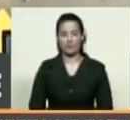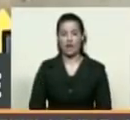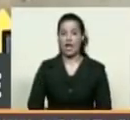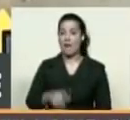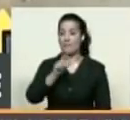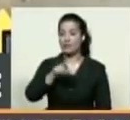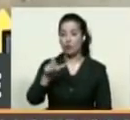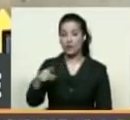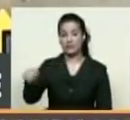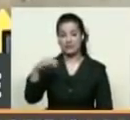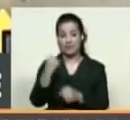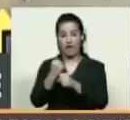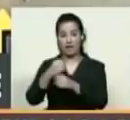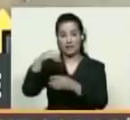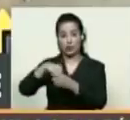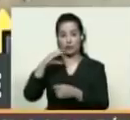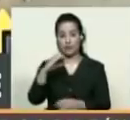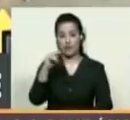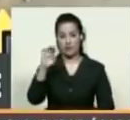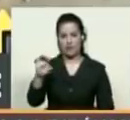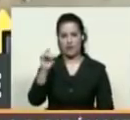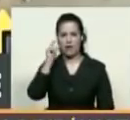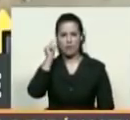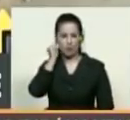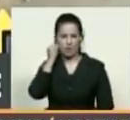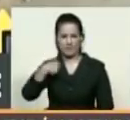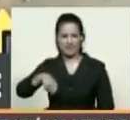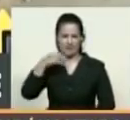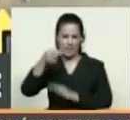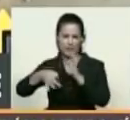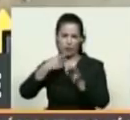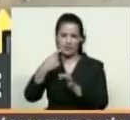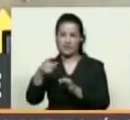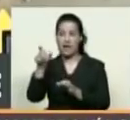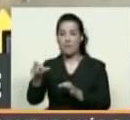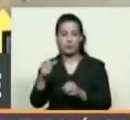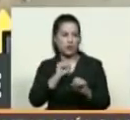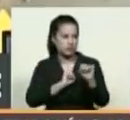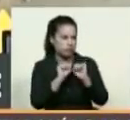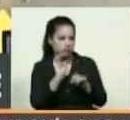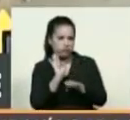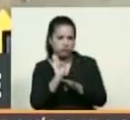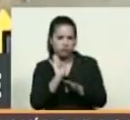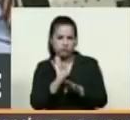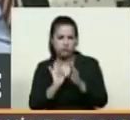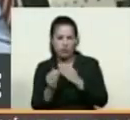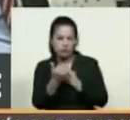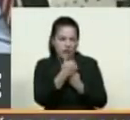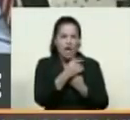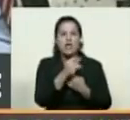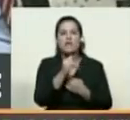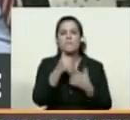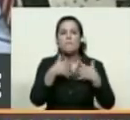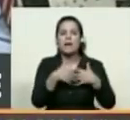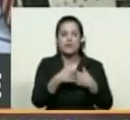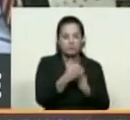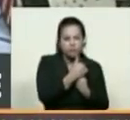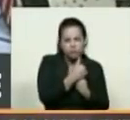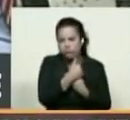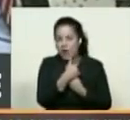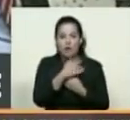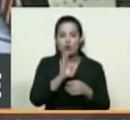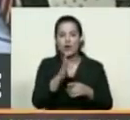señaló la presidenta Tibisay Lucena, resguardaron las máquinas de votación, estaban en el